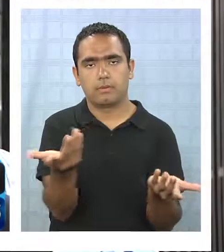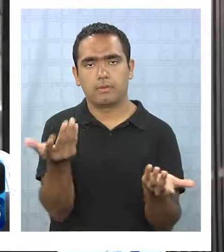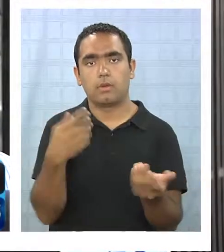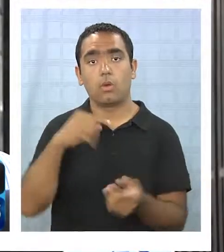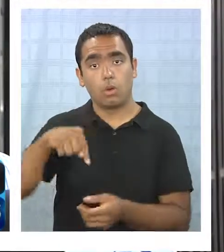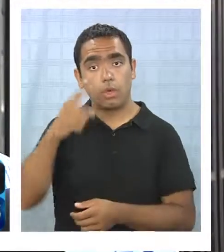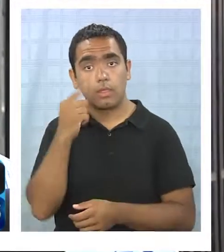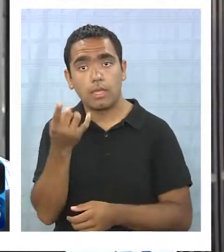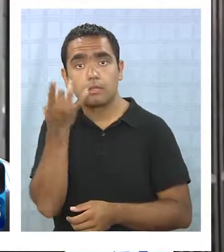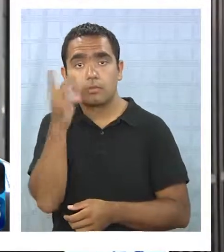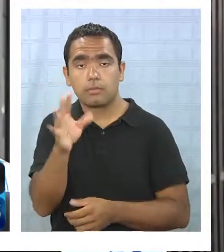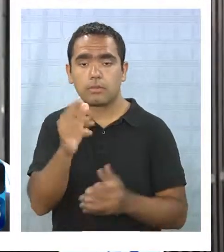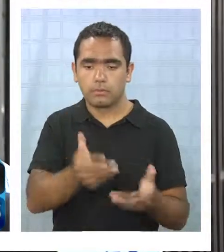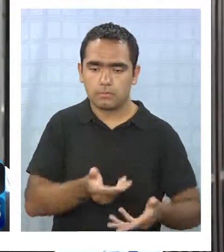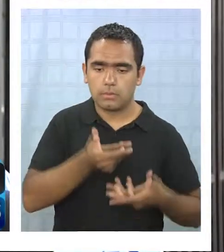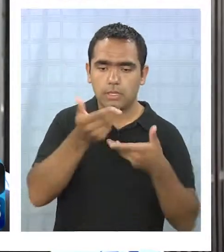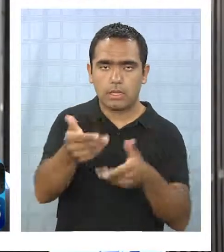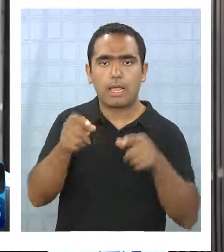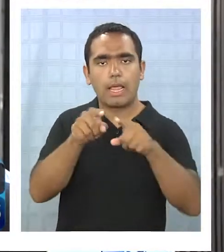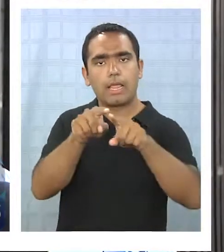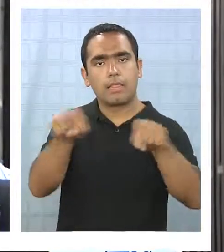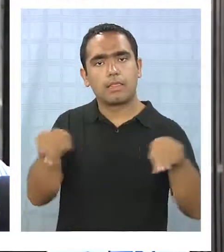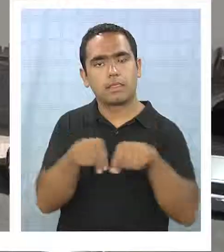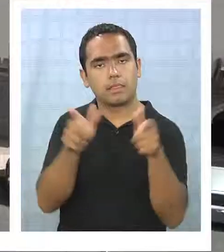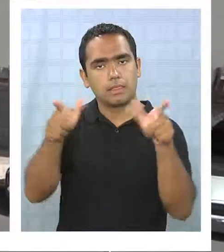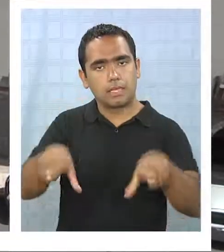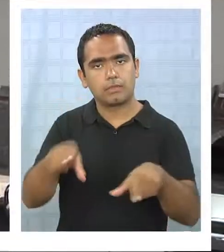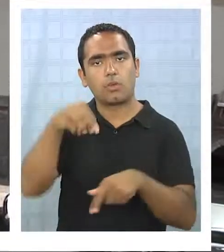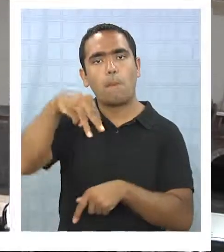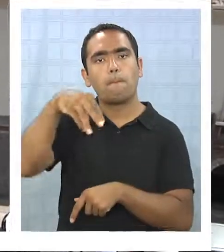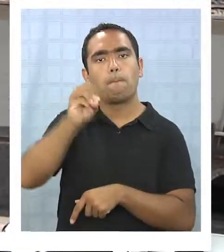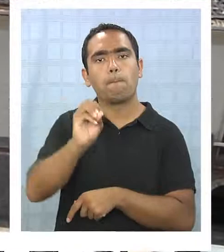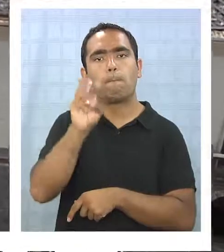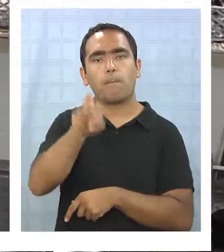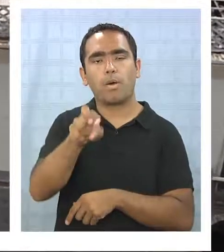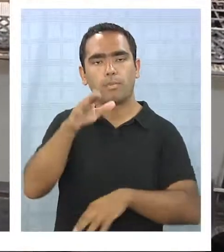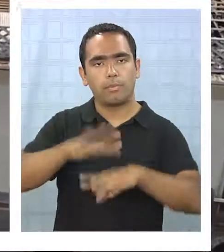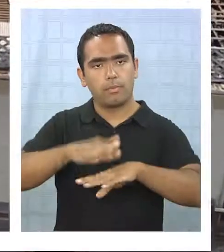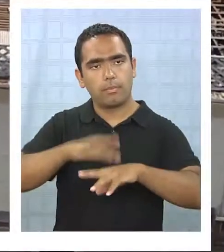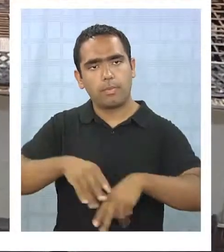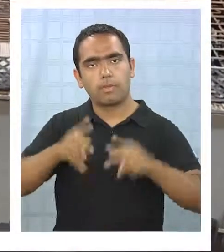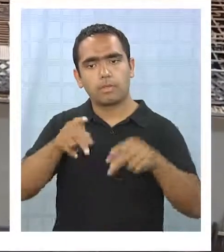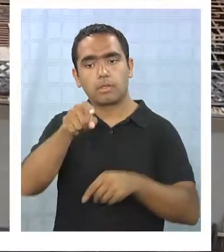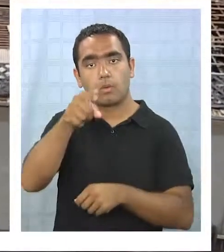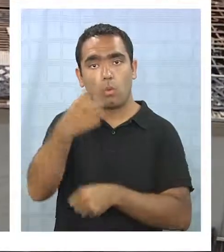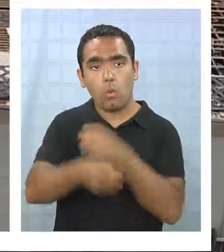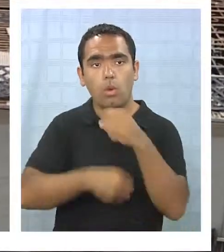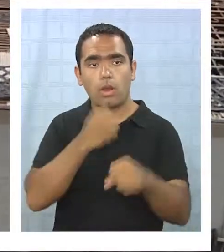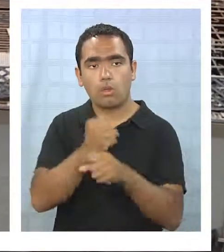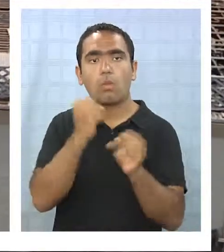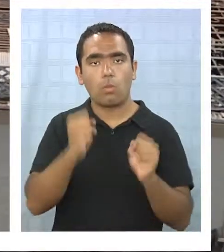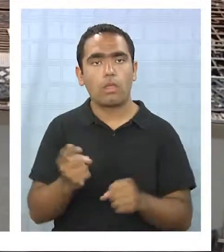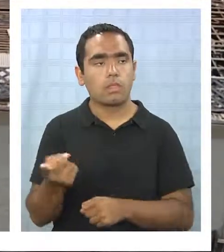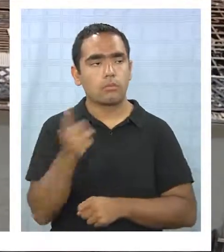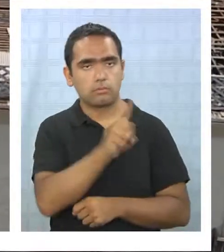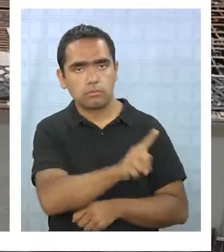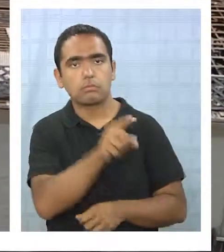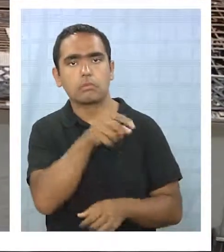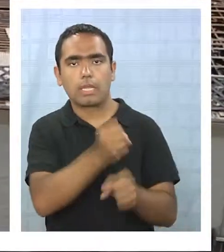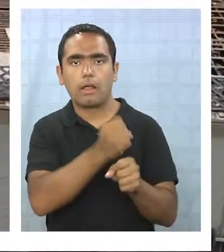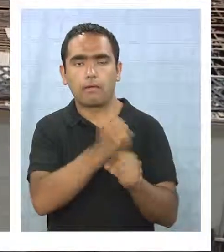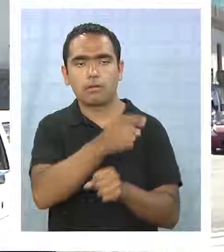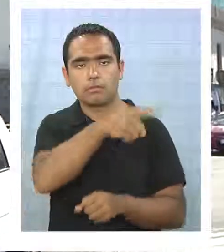Hoy día lo que se va a hacer es que va a entregar a la Dirección de Arquitectura del MOP un permiso para que ellos durante un año puedan ocupar este inmueble